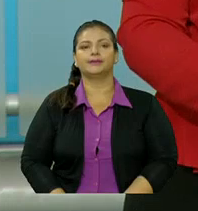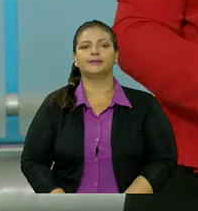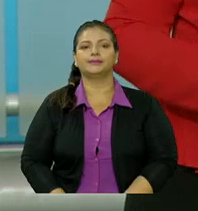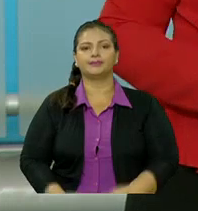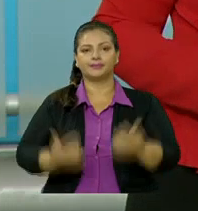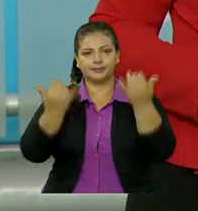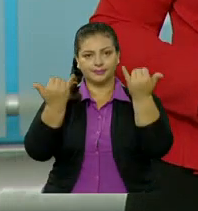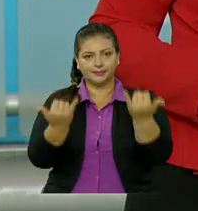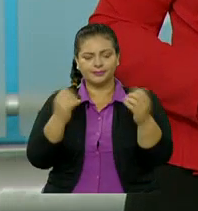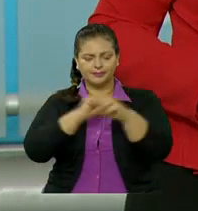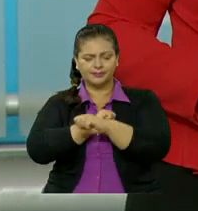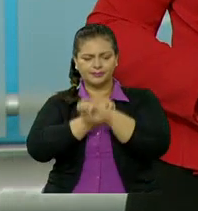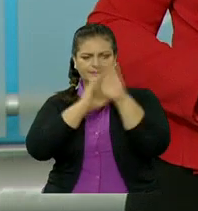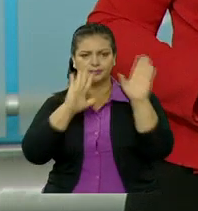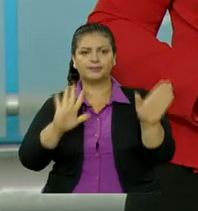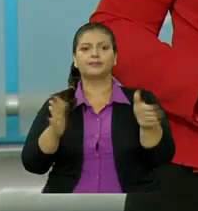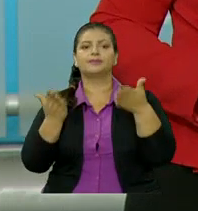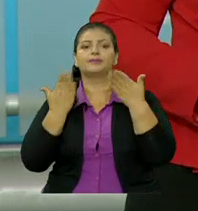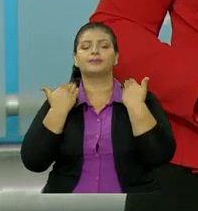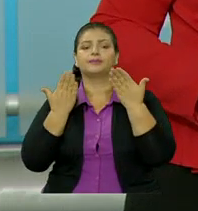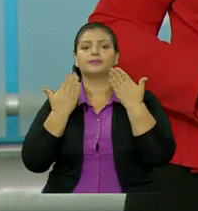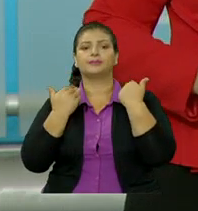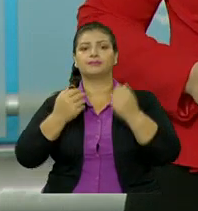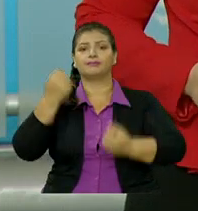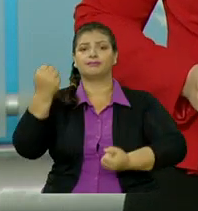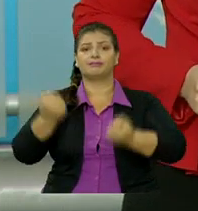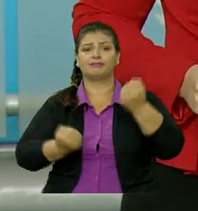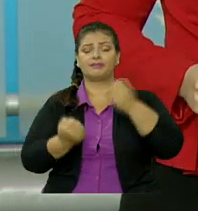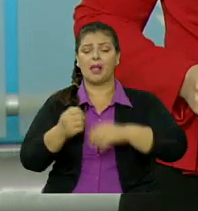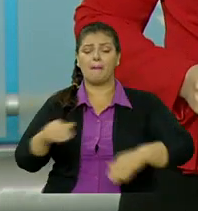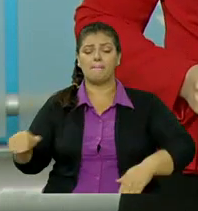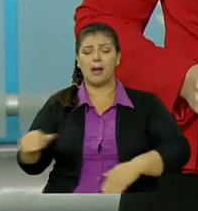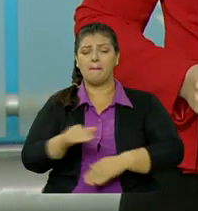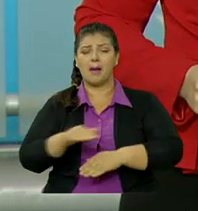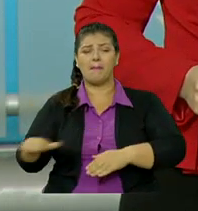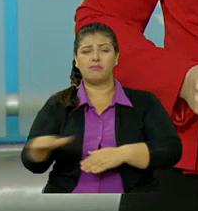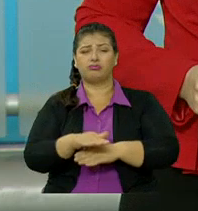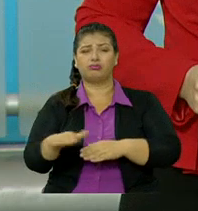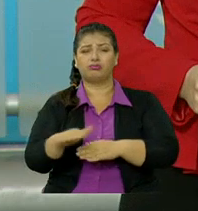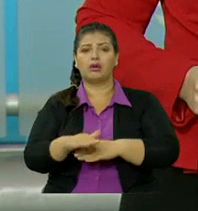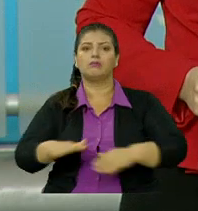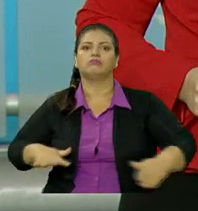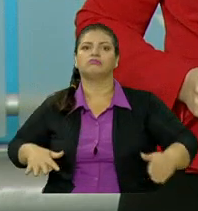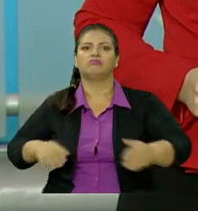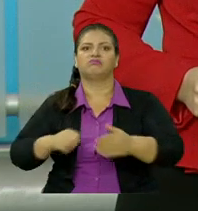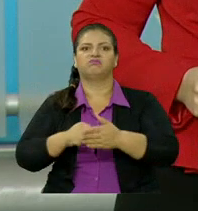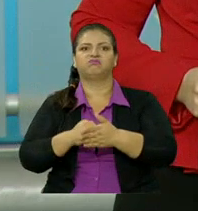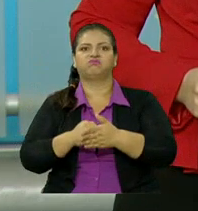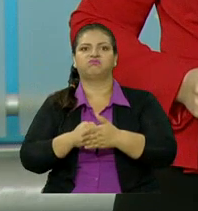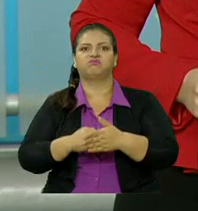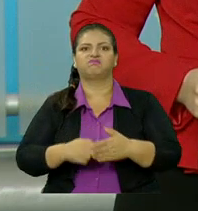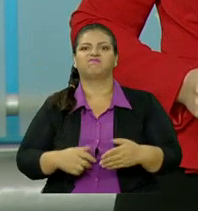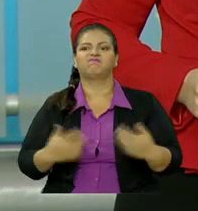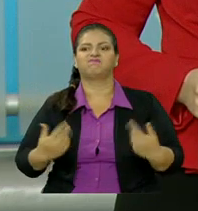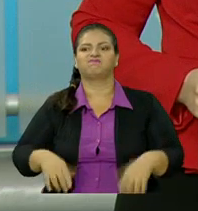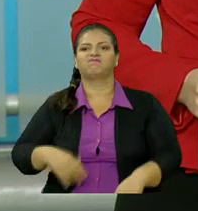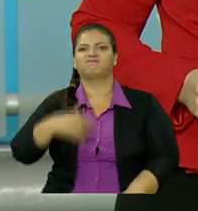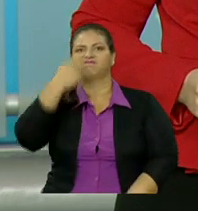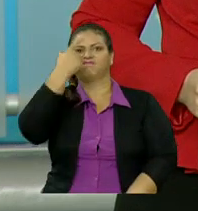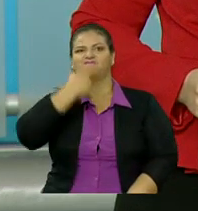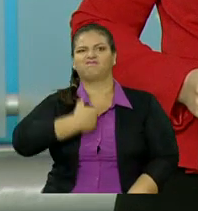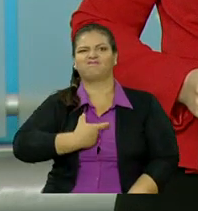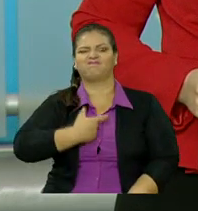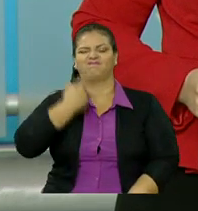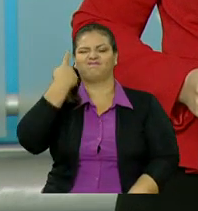Esta madrugada en el suroeste de Guayaquil. El percance, amigos televidentes, habría sido causado por el irrespeto a las señales de